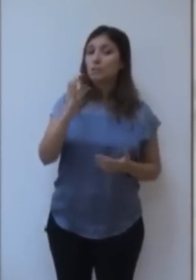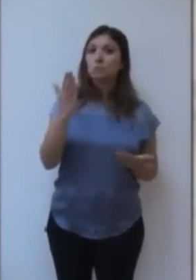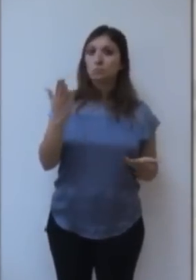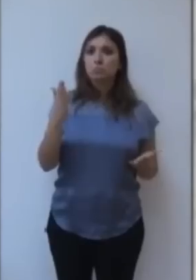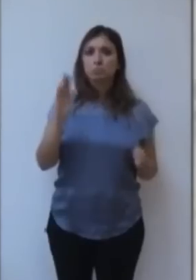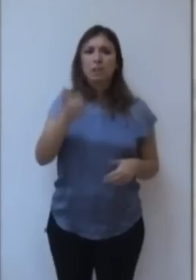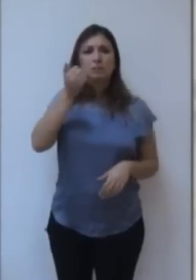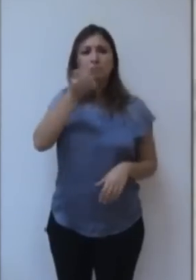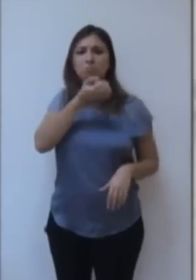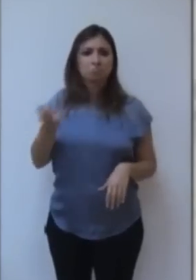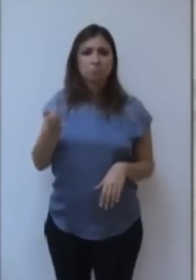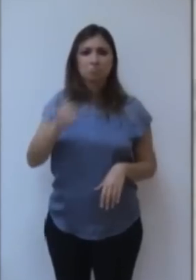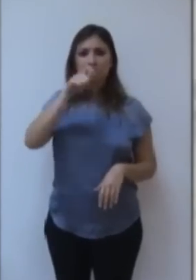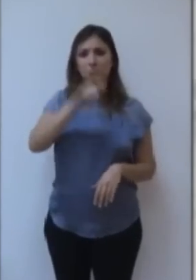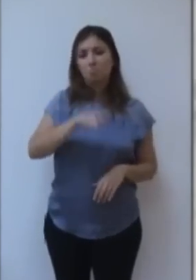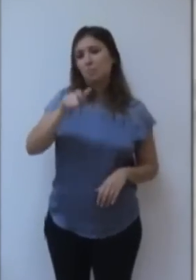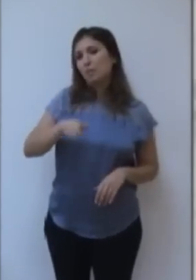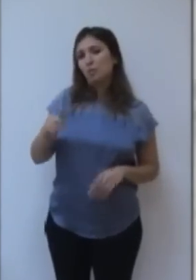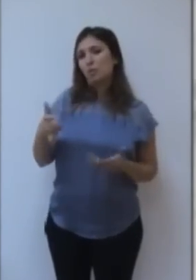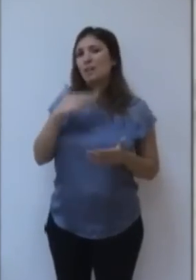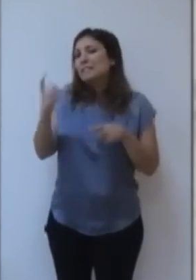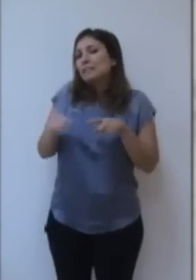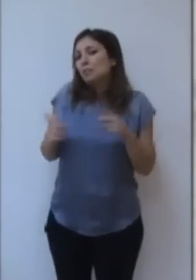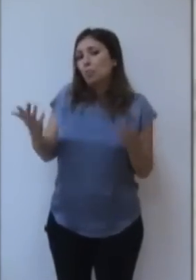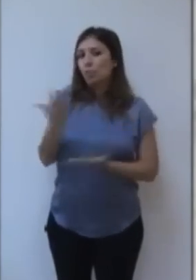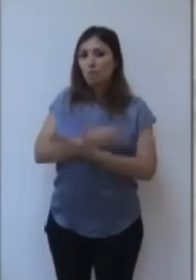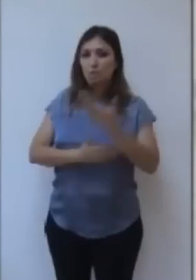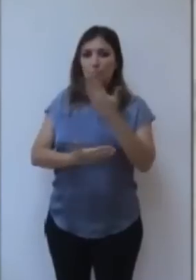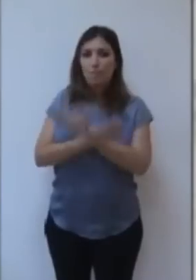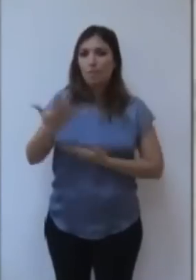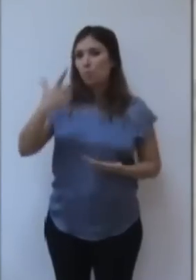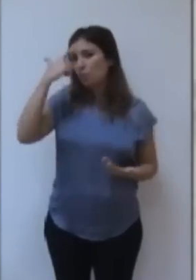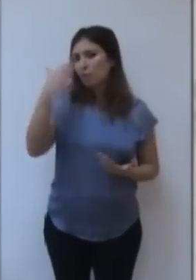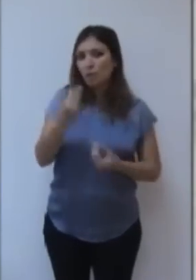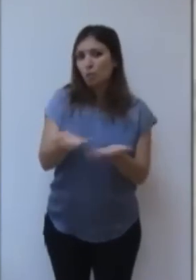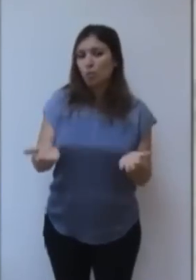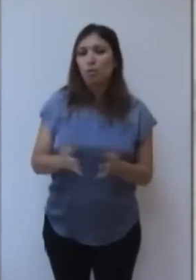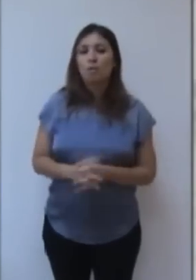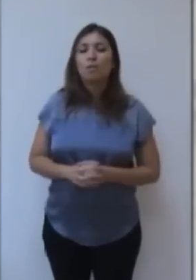para que sean más adecuados para las personas con algún tipo de discapacidad intelectual, ¿no?